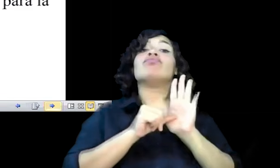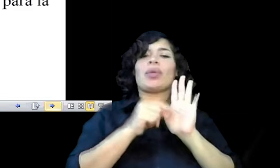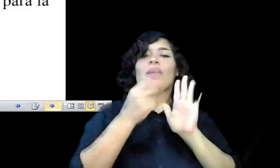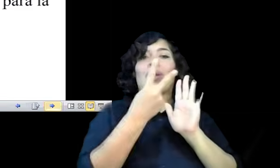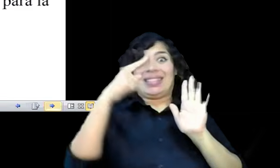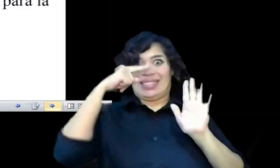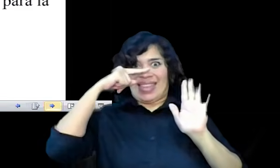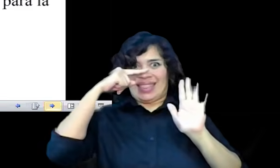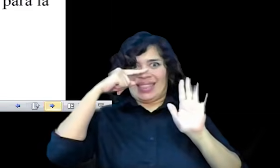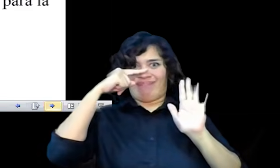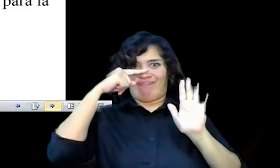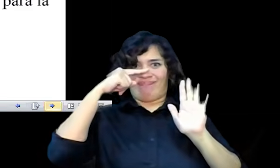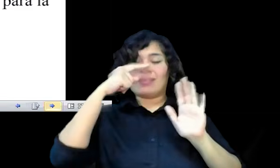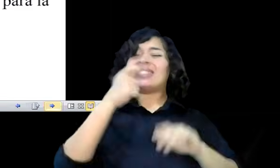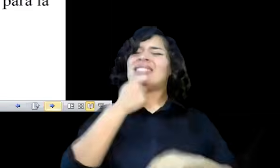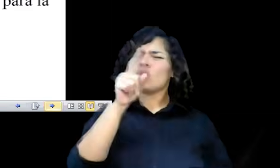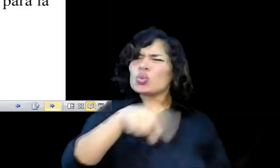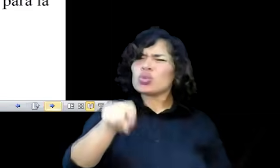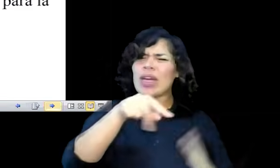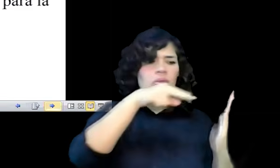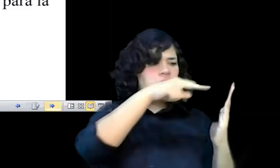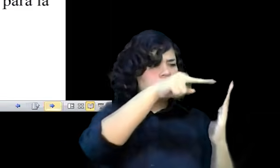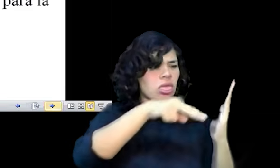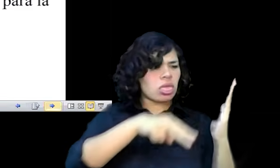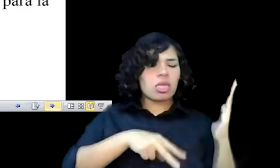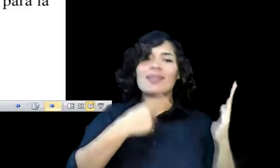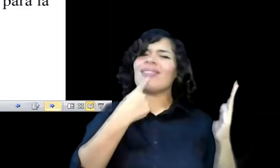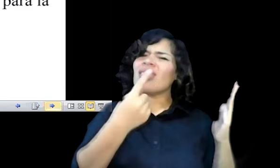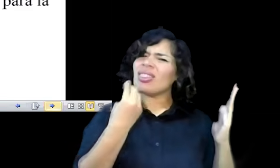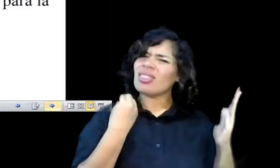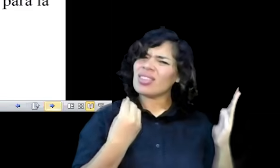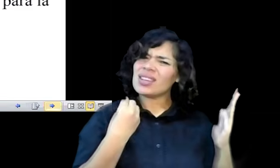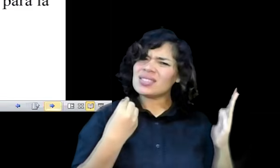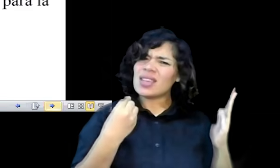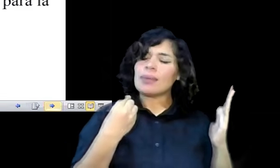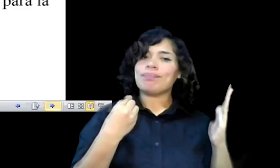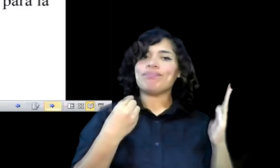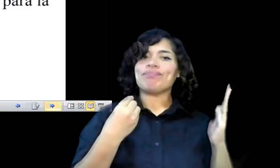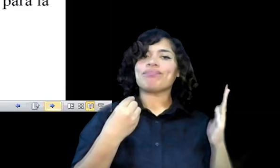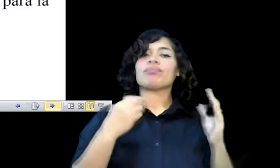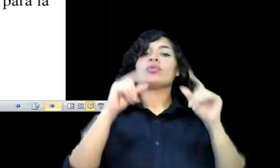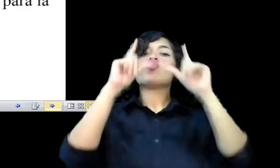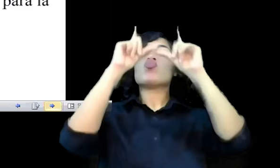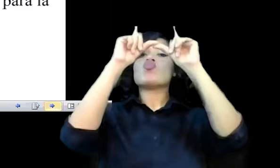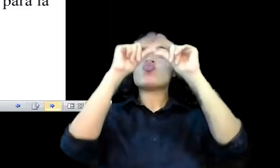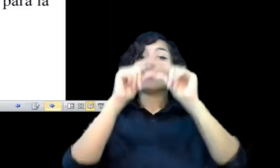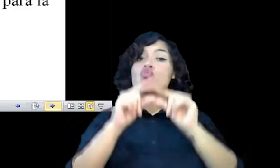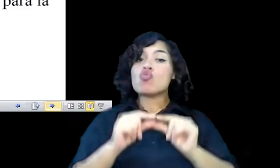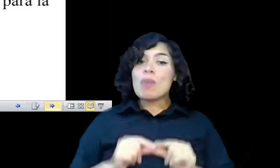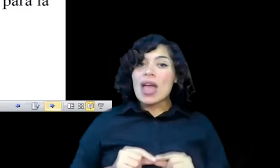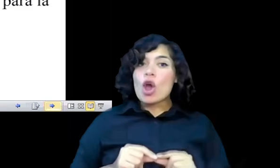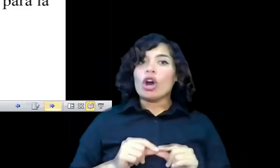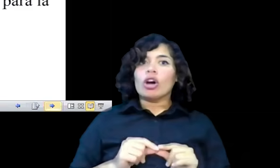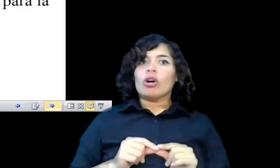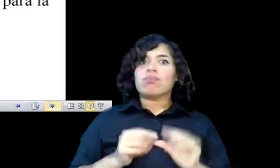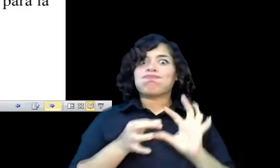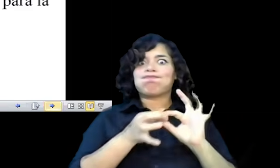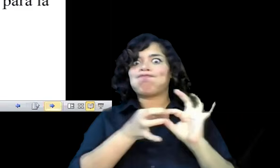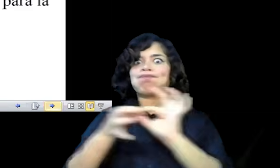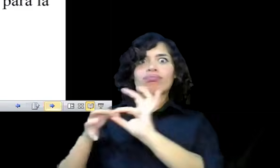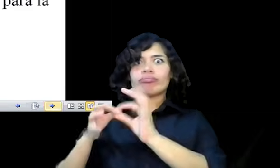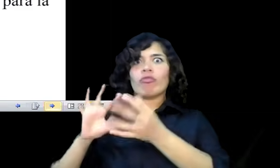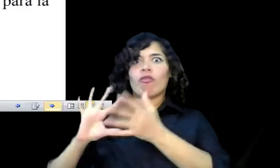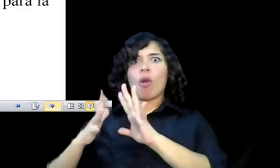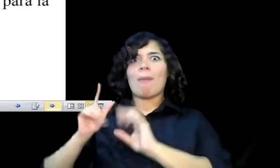27 de la ley. Y si ustedes leen el artículo 27, nos dice que los índices que se utilizan para